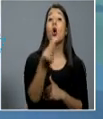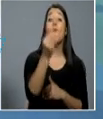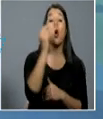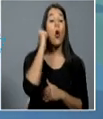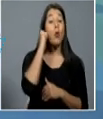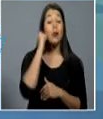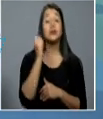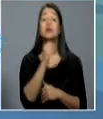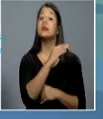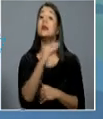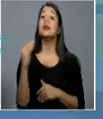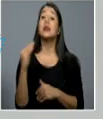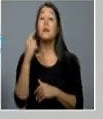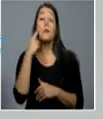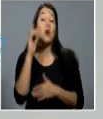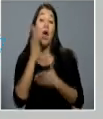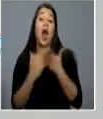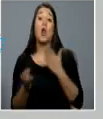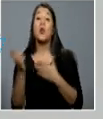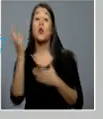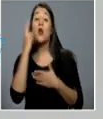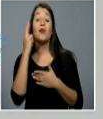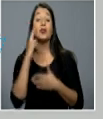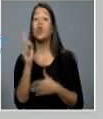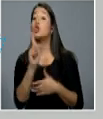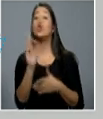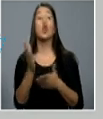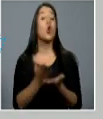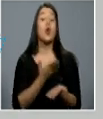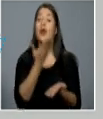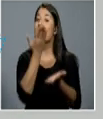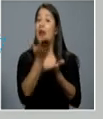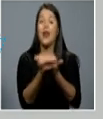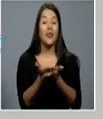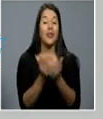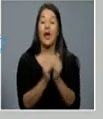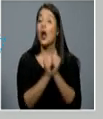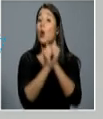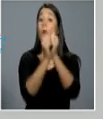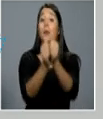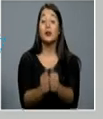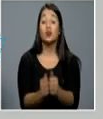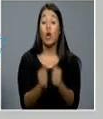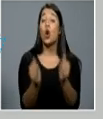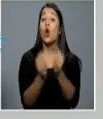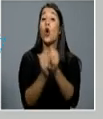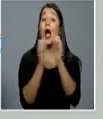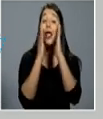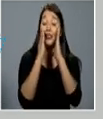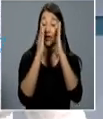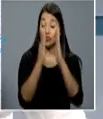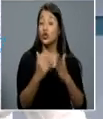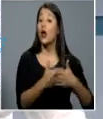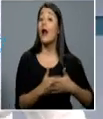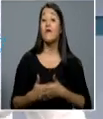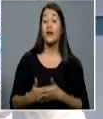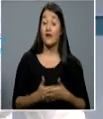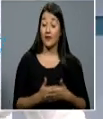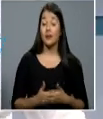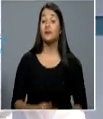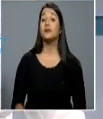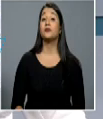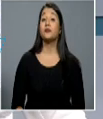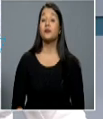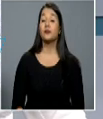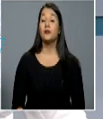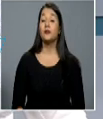algún motivo u otro no están dándole el necesario acompañamiento de atención prenatal, cómo se está nutriendo la mamá, o